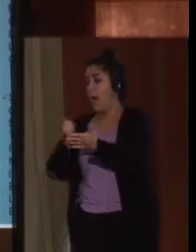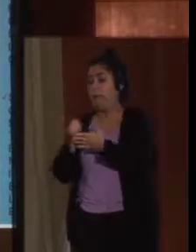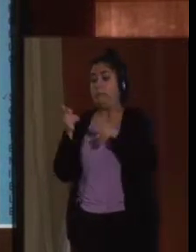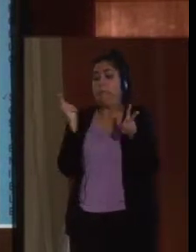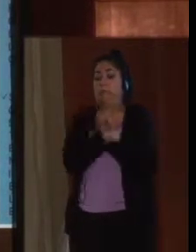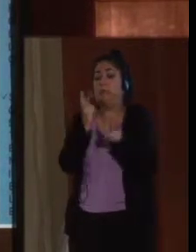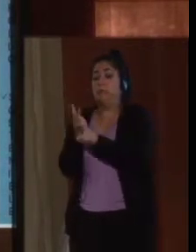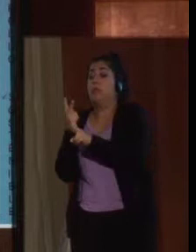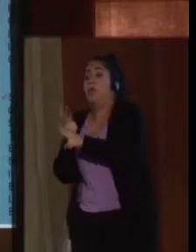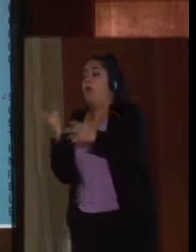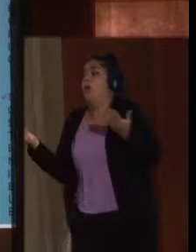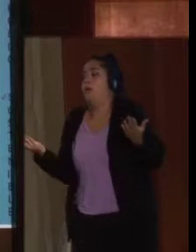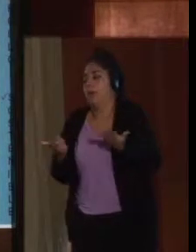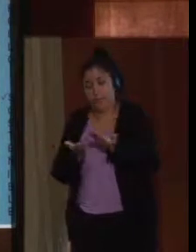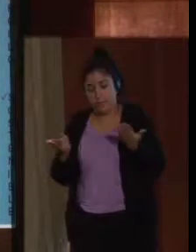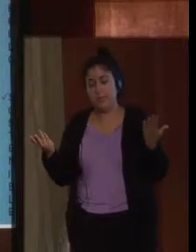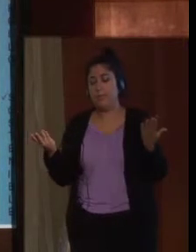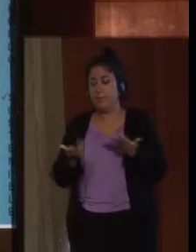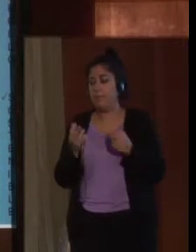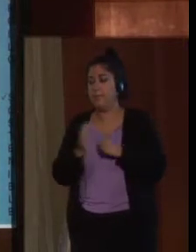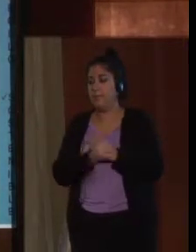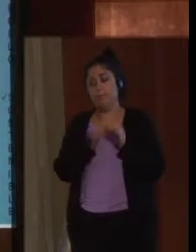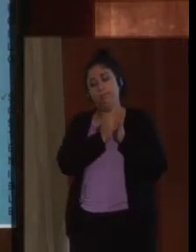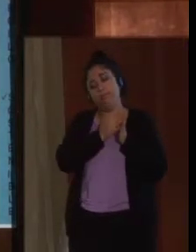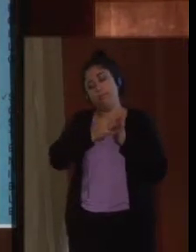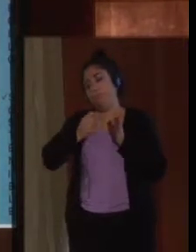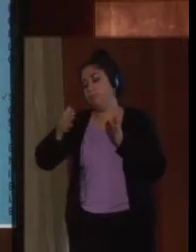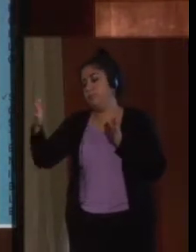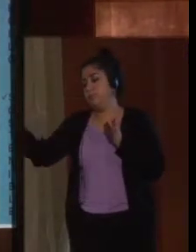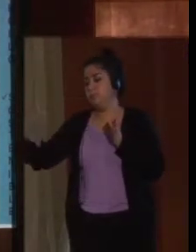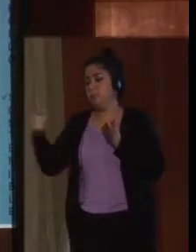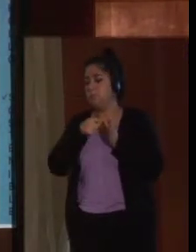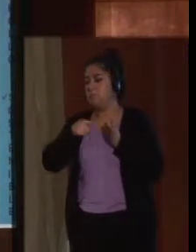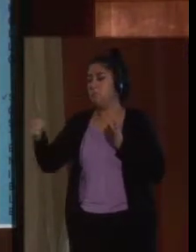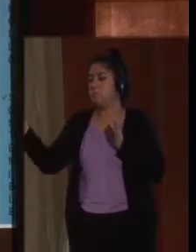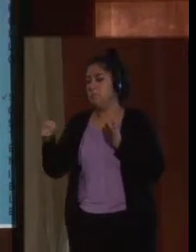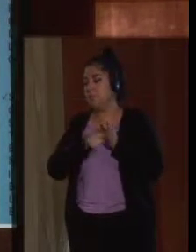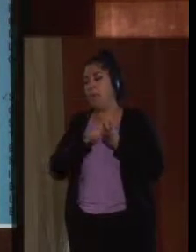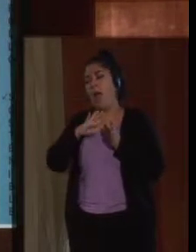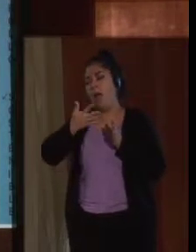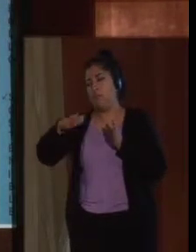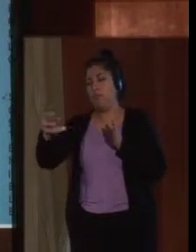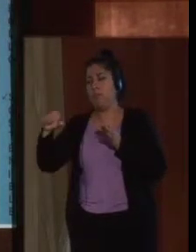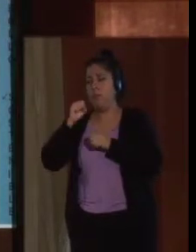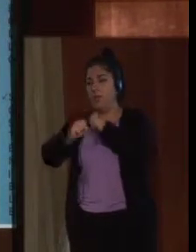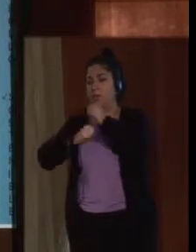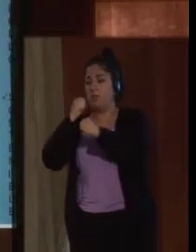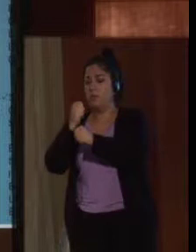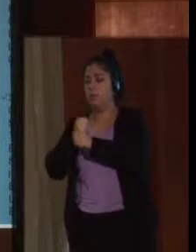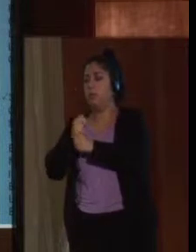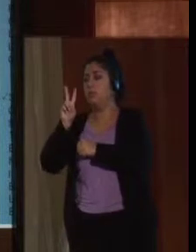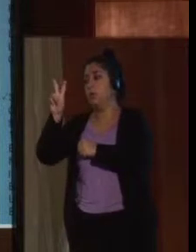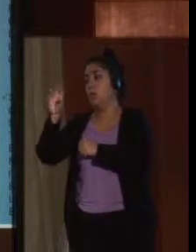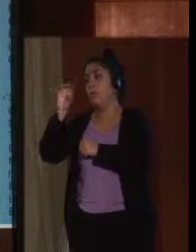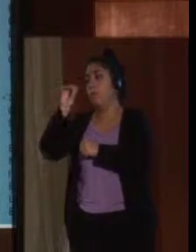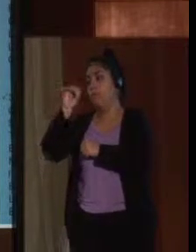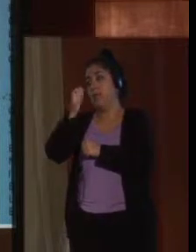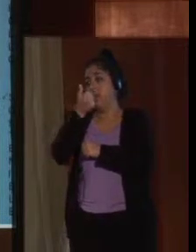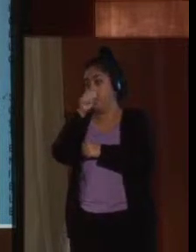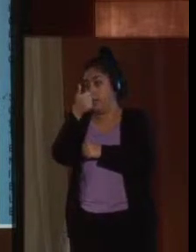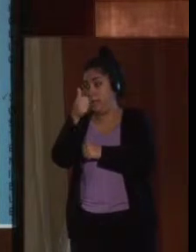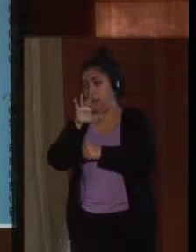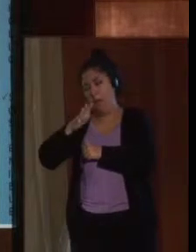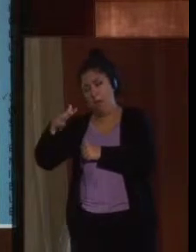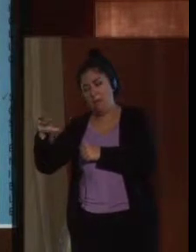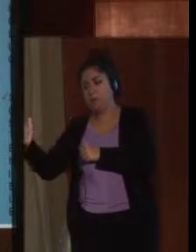en el año 2010 ya se dan los pasos para generar la evaluación de la rentabilidad,